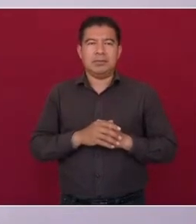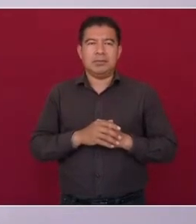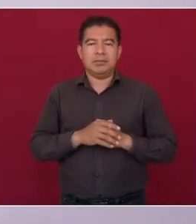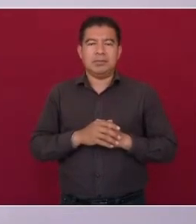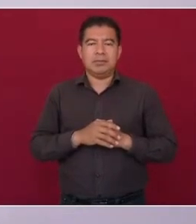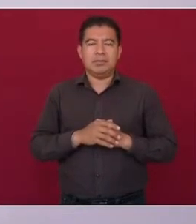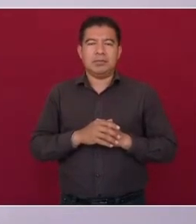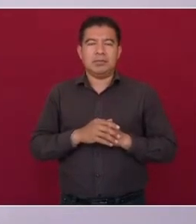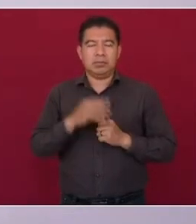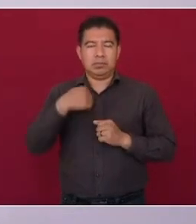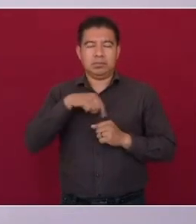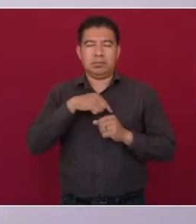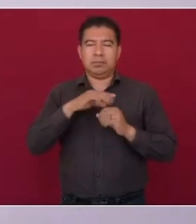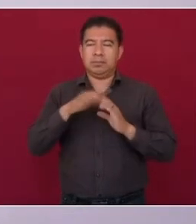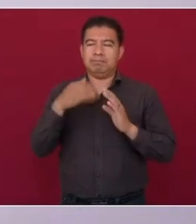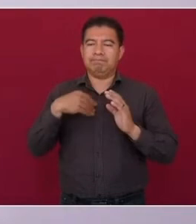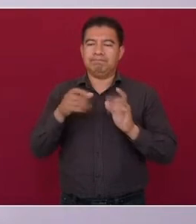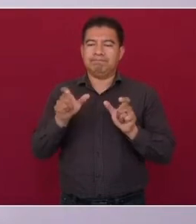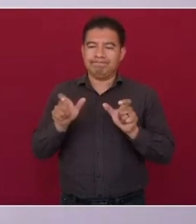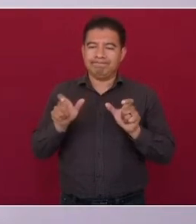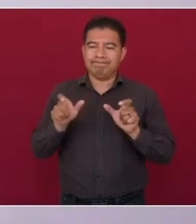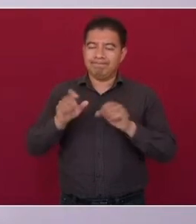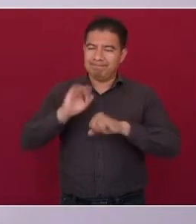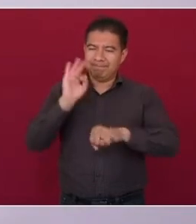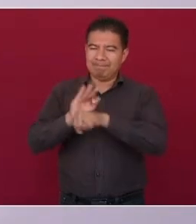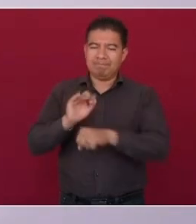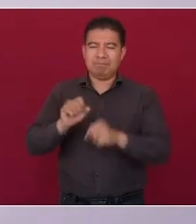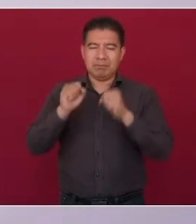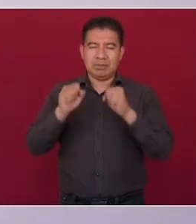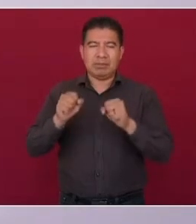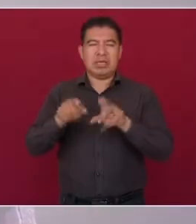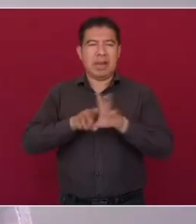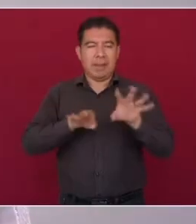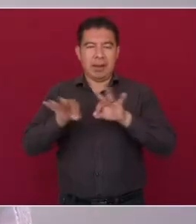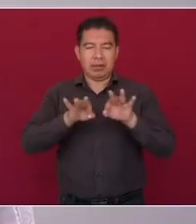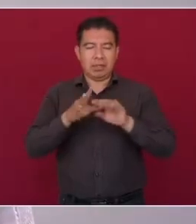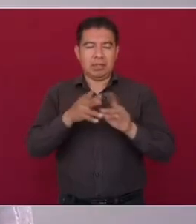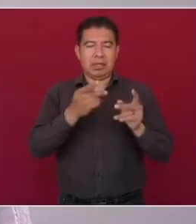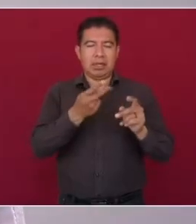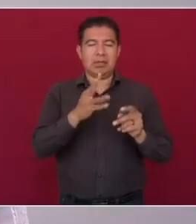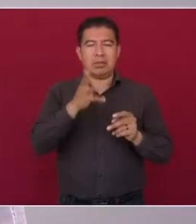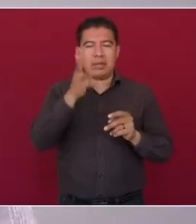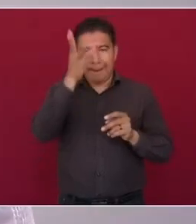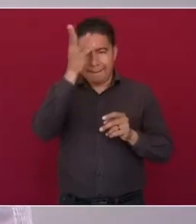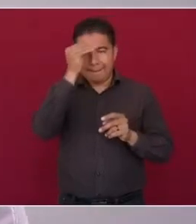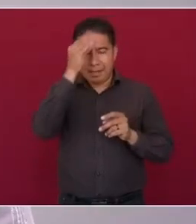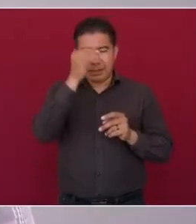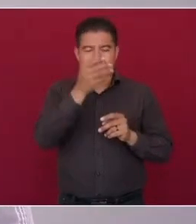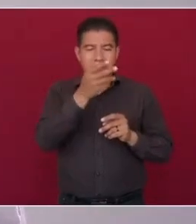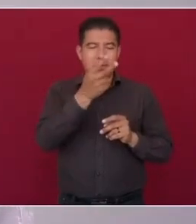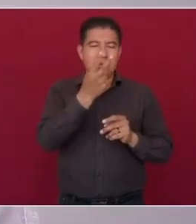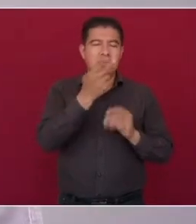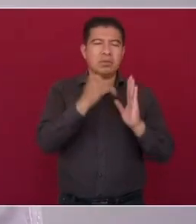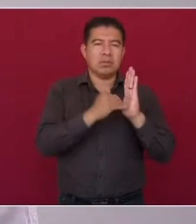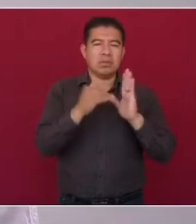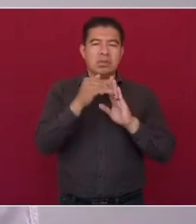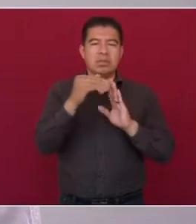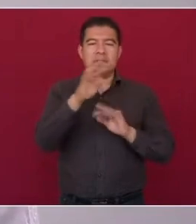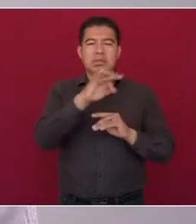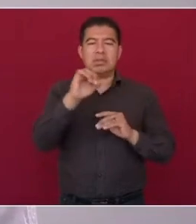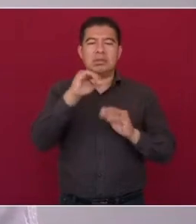Hemos llegado a la meta de garantizar trabajo como aprendices a 2.300.000 jóvenes.